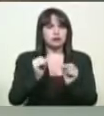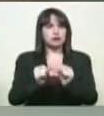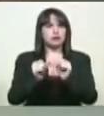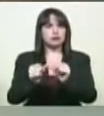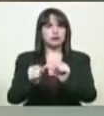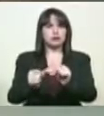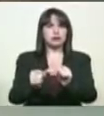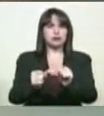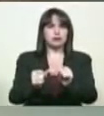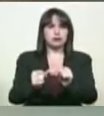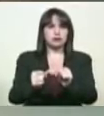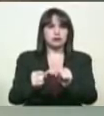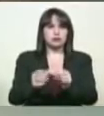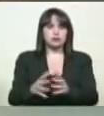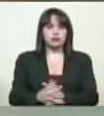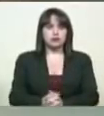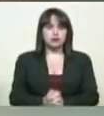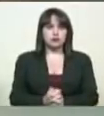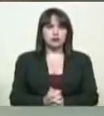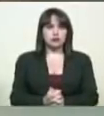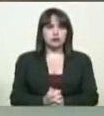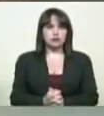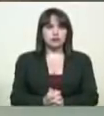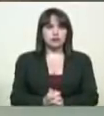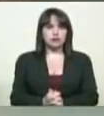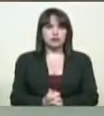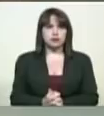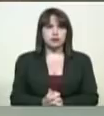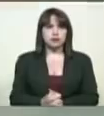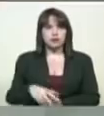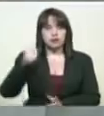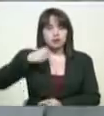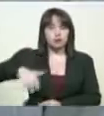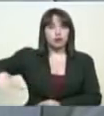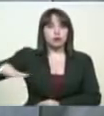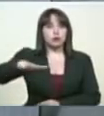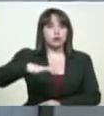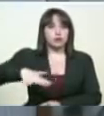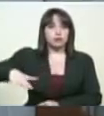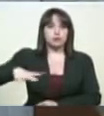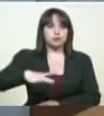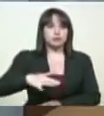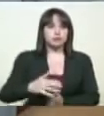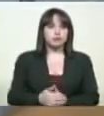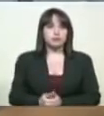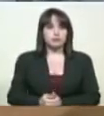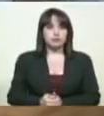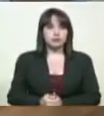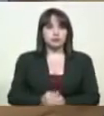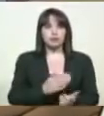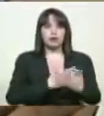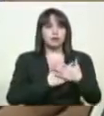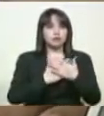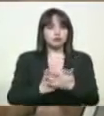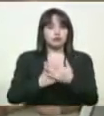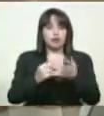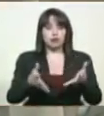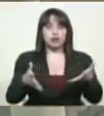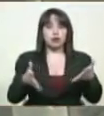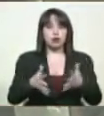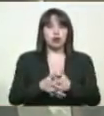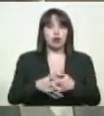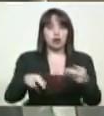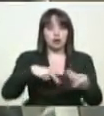del crecimiento económico de la felicidad económica del pueblo nosotros vamos a garantizar la victoria de esta